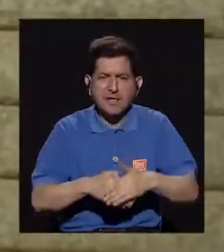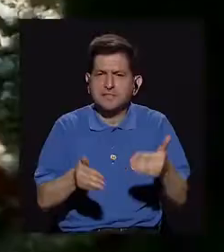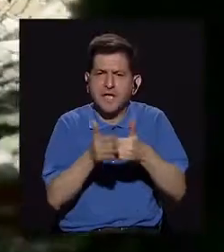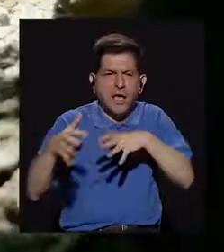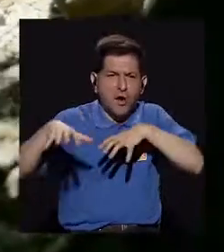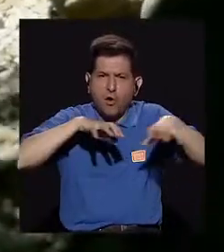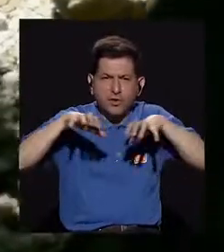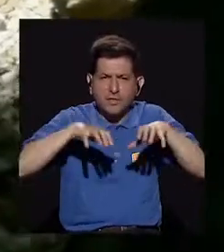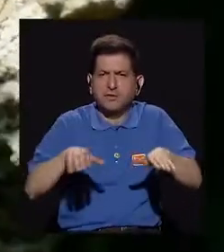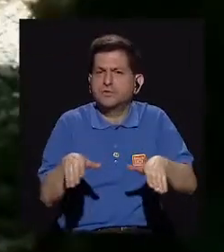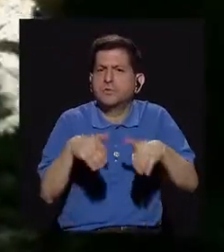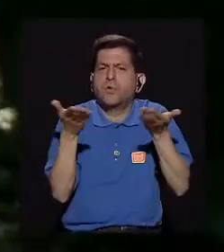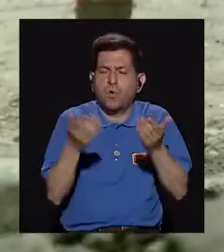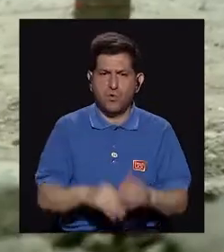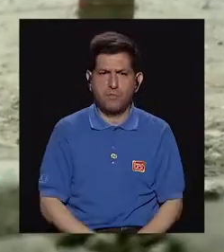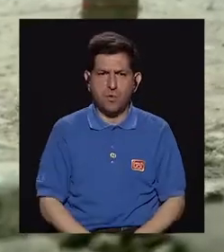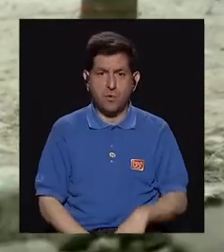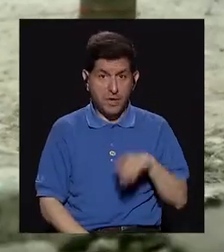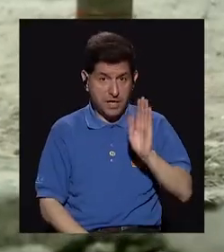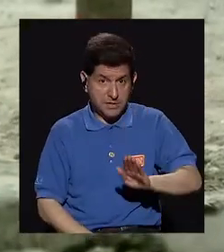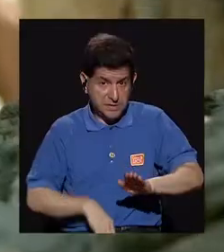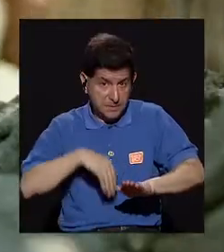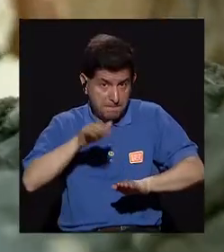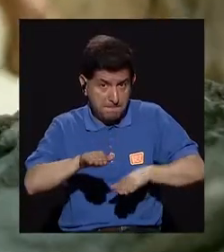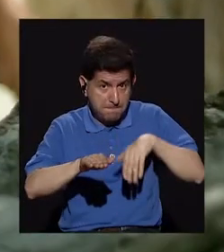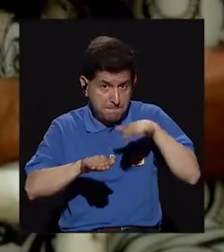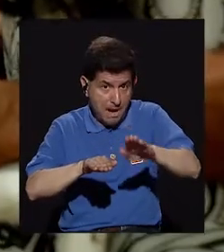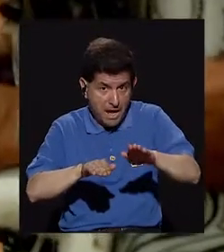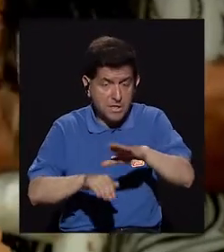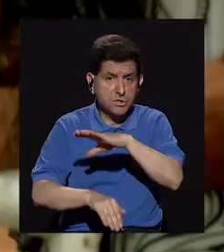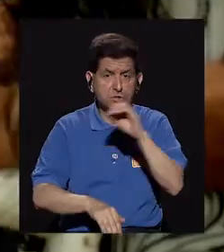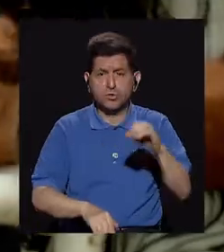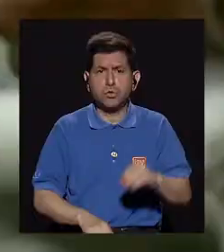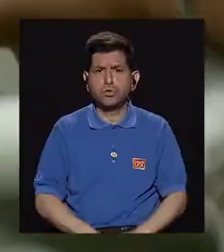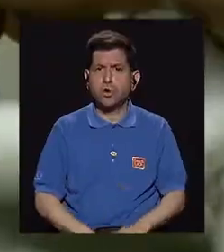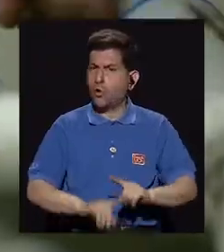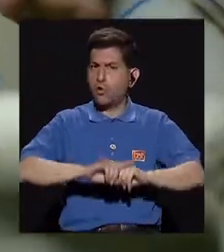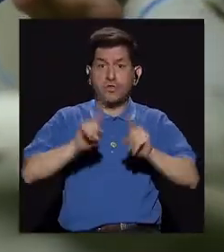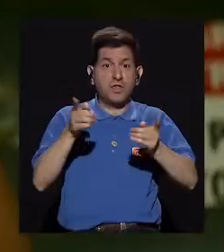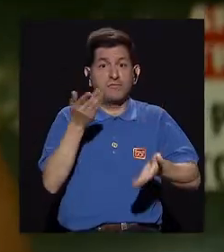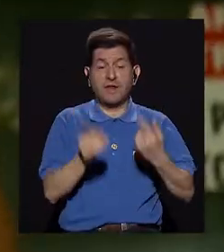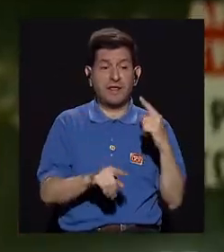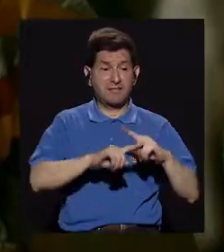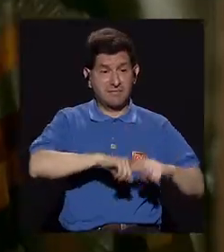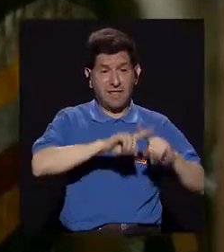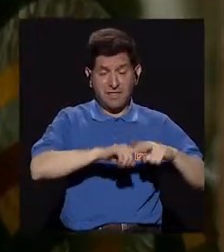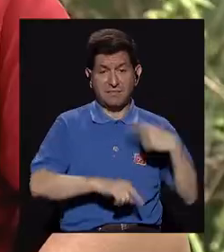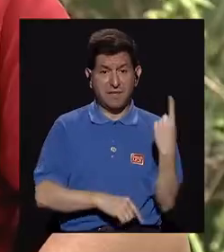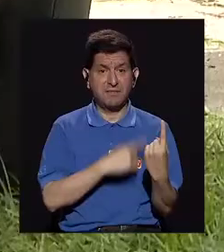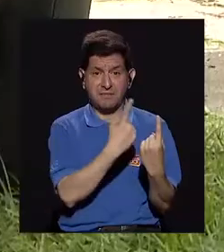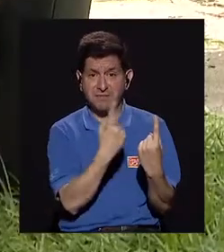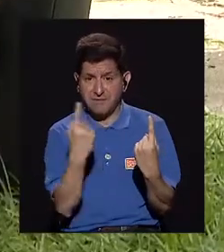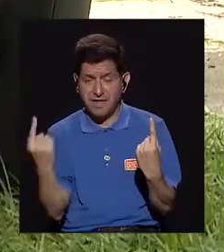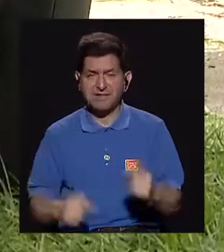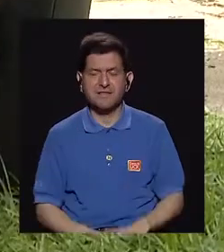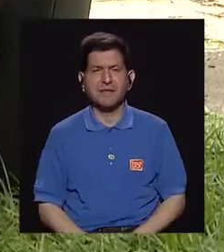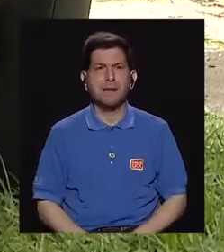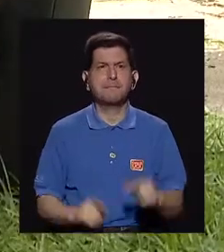de reactivación? Digamos, ¿eso tiene pasos o realmente es muy diferente para cada? Pues